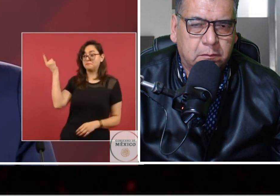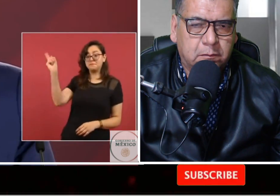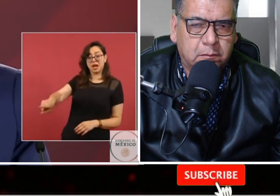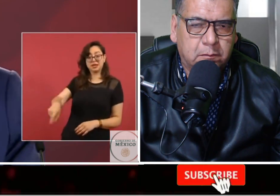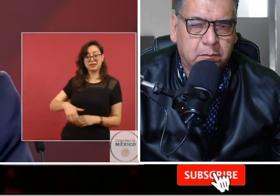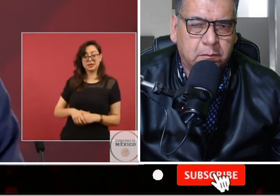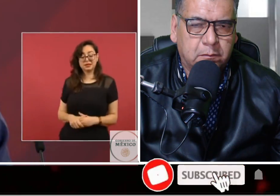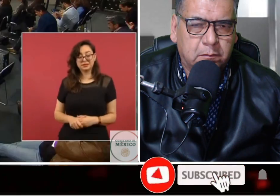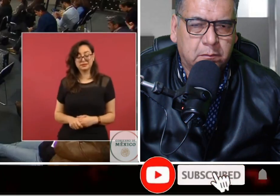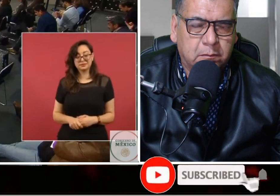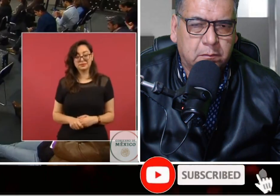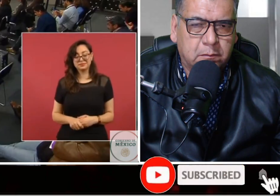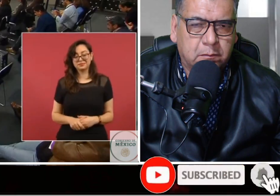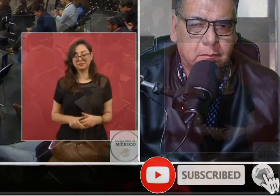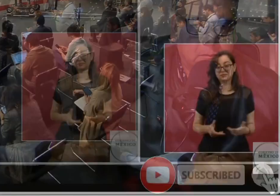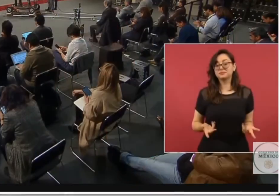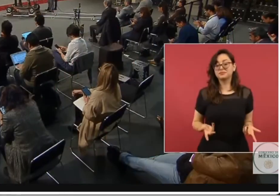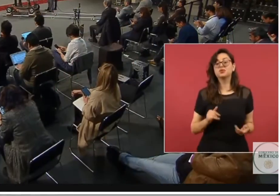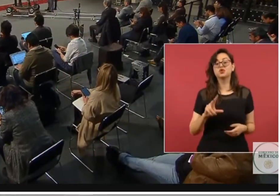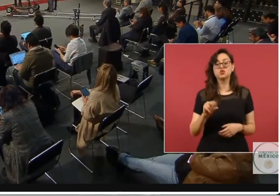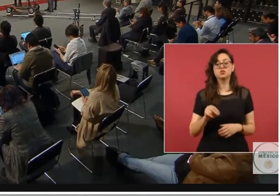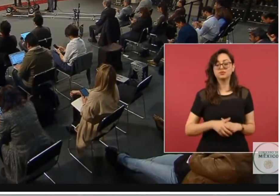de acuerdo a la Constitución,